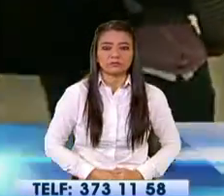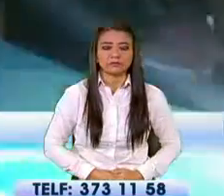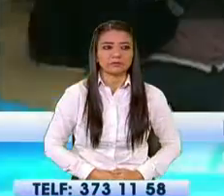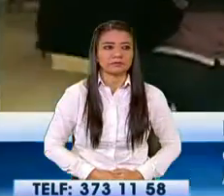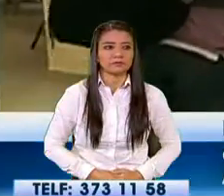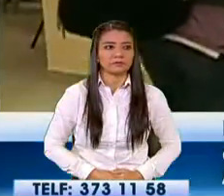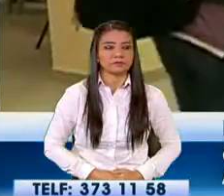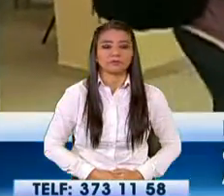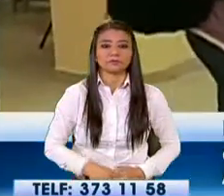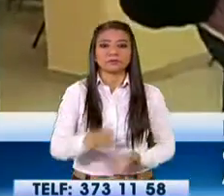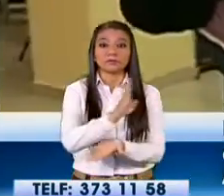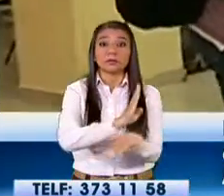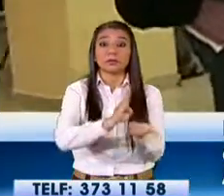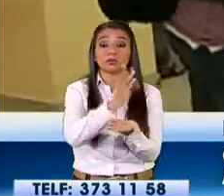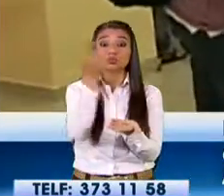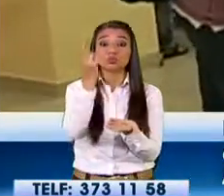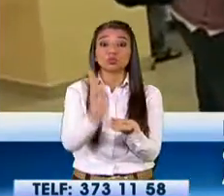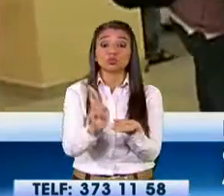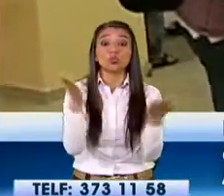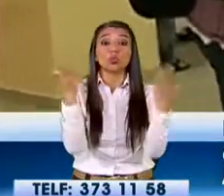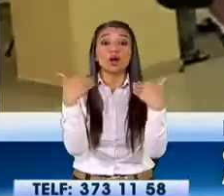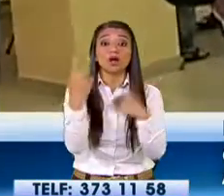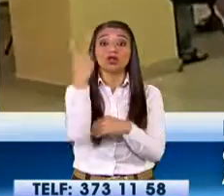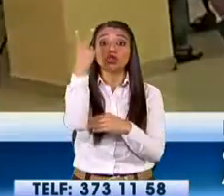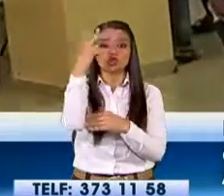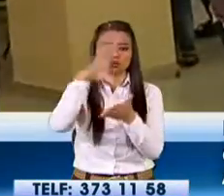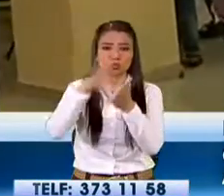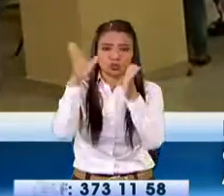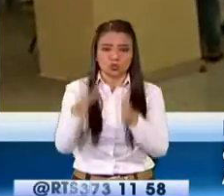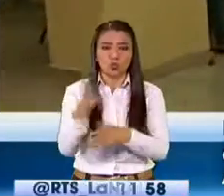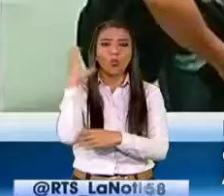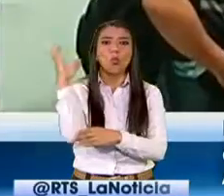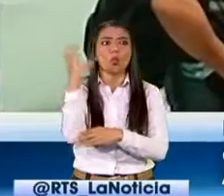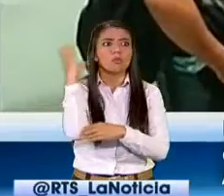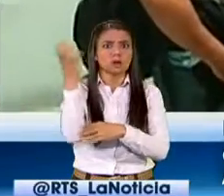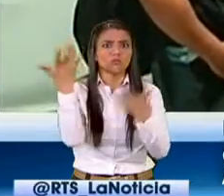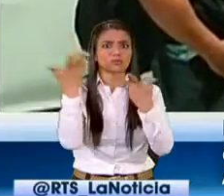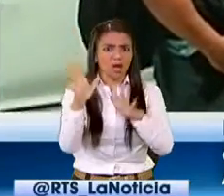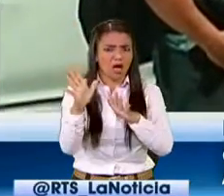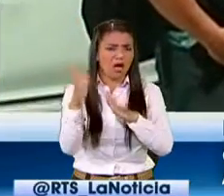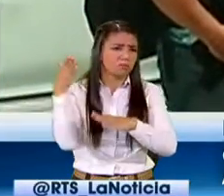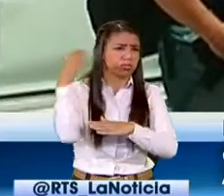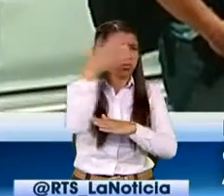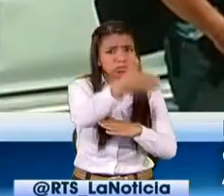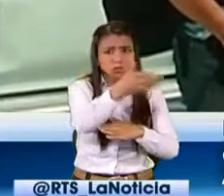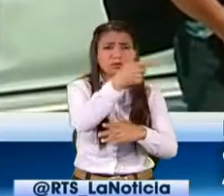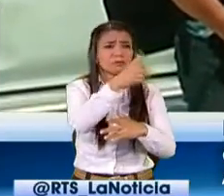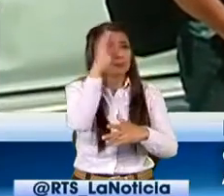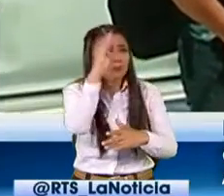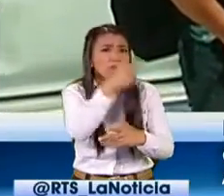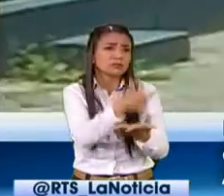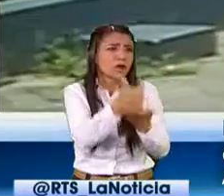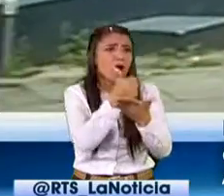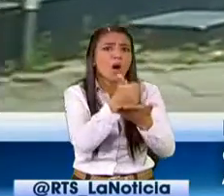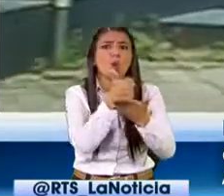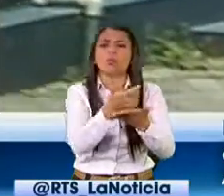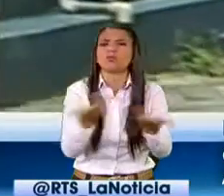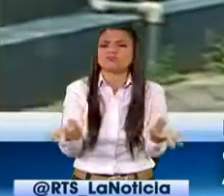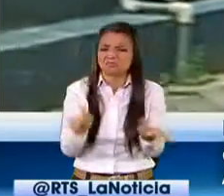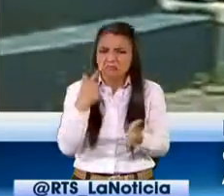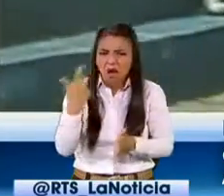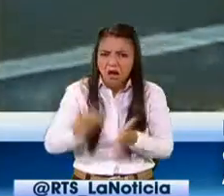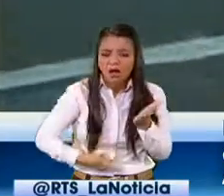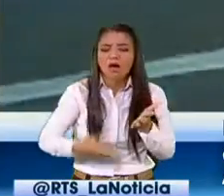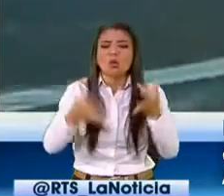En la Floresta 1, sur de Guayaquil, dos ciudadanos de nacionalidad colombiana fueron por ayuda a la Policía Nacional. Y es que